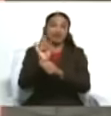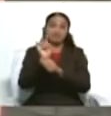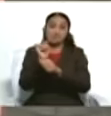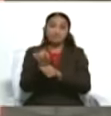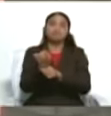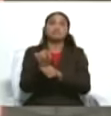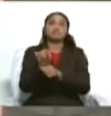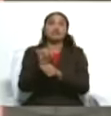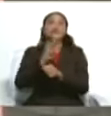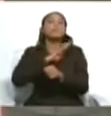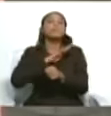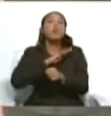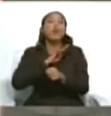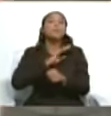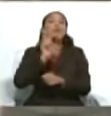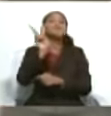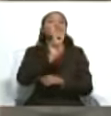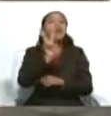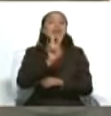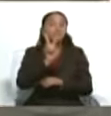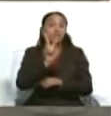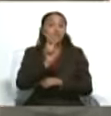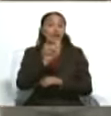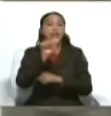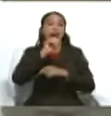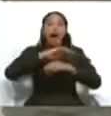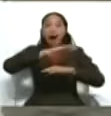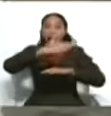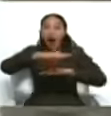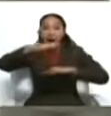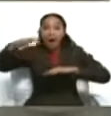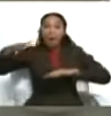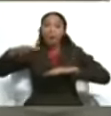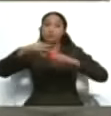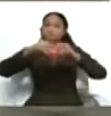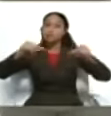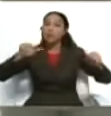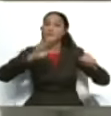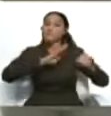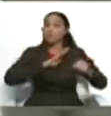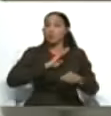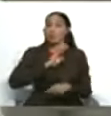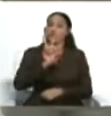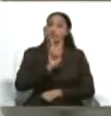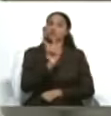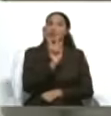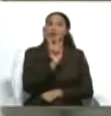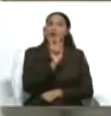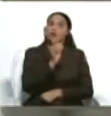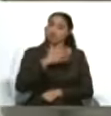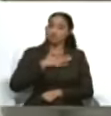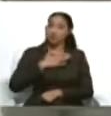incontrovertiblemente son de Venezuela. Esa proyección del delta, a eso lo estamos discutiendo nosotros.